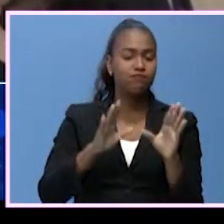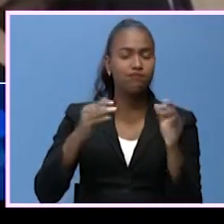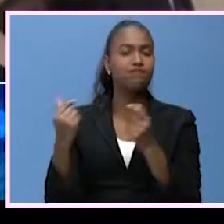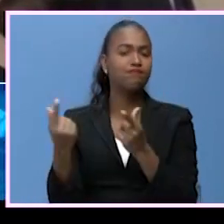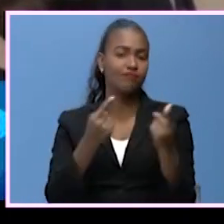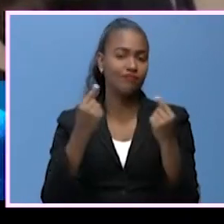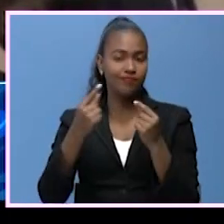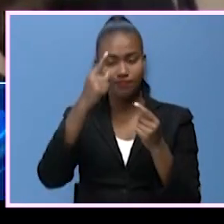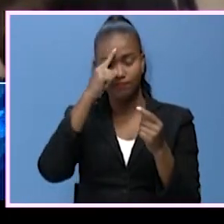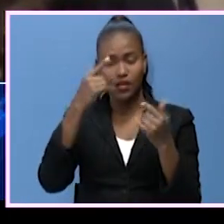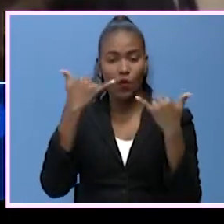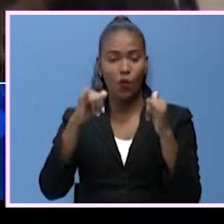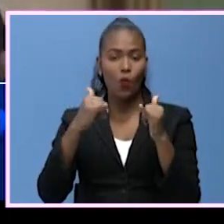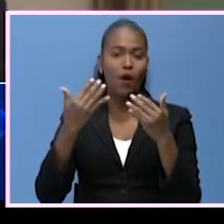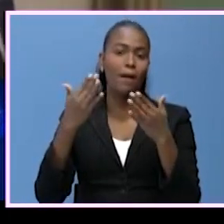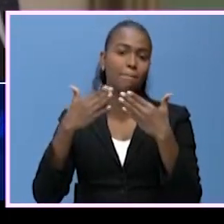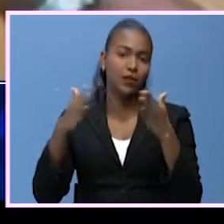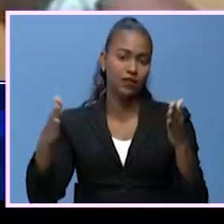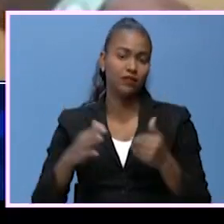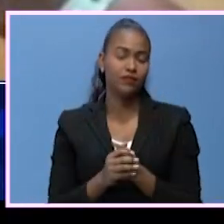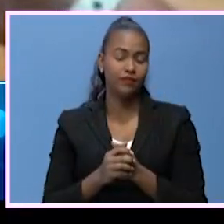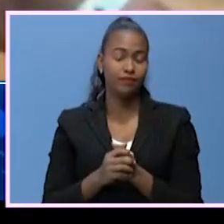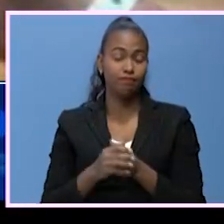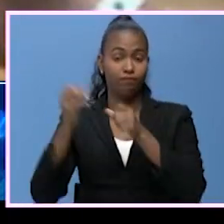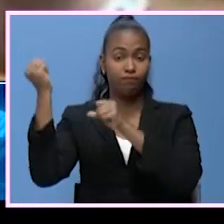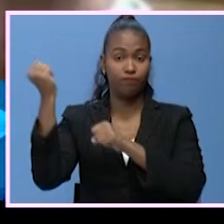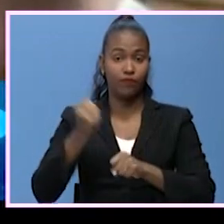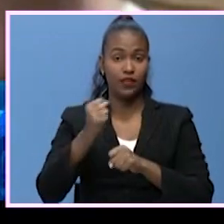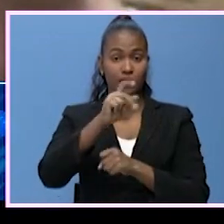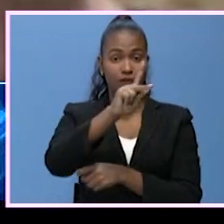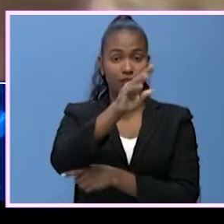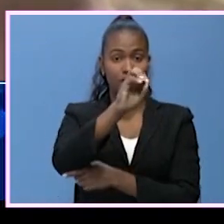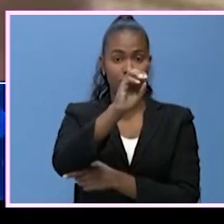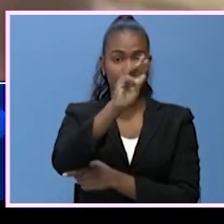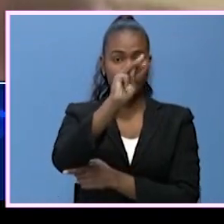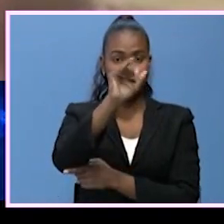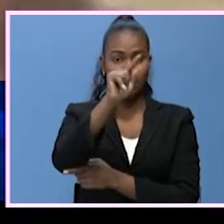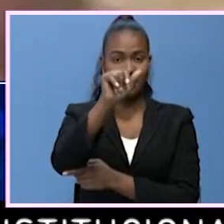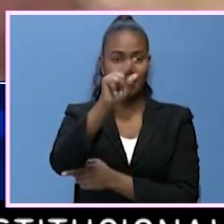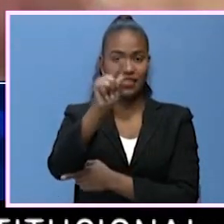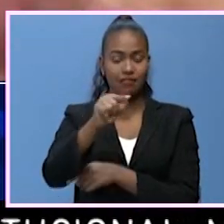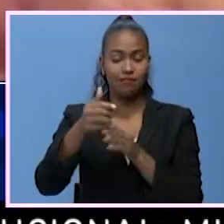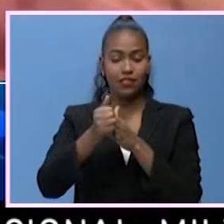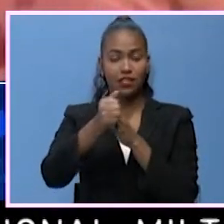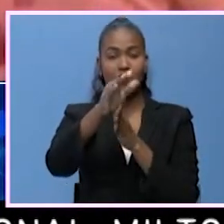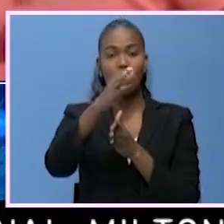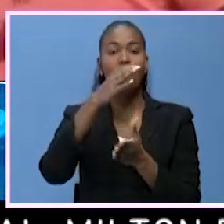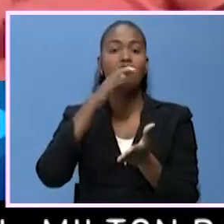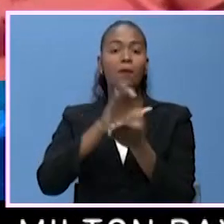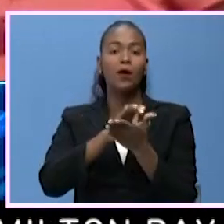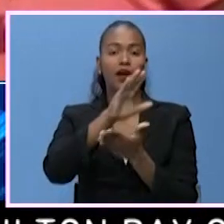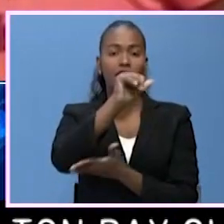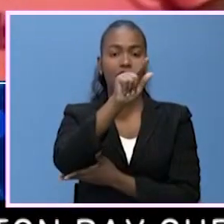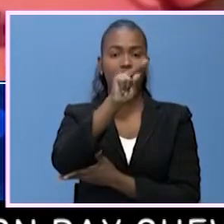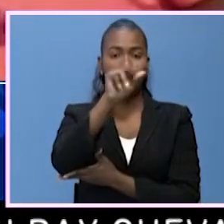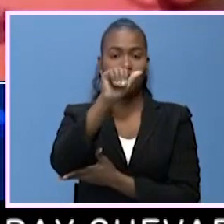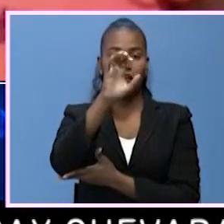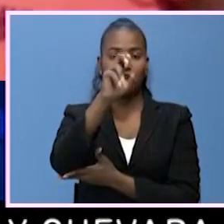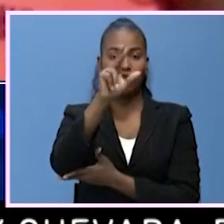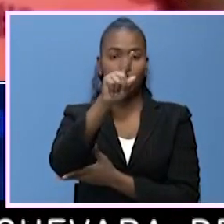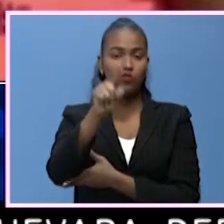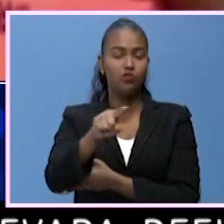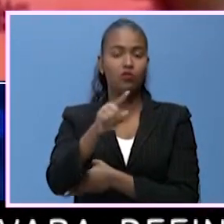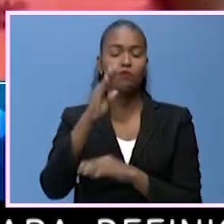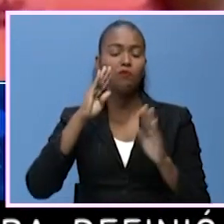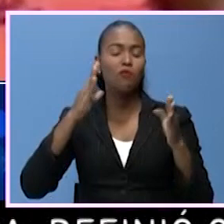operación en los estamentos públicos. La Fundación Pedro Martínez, presidida por su esposa Carolina Cruz, se enfoca